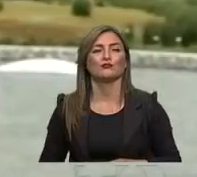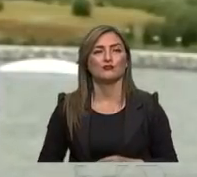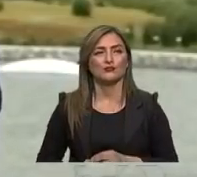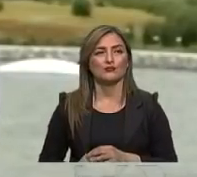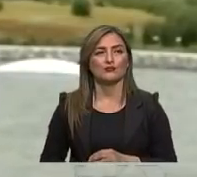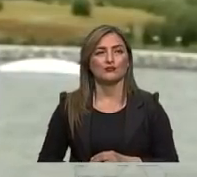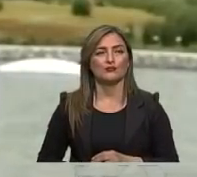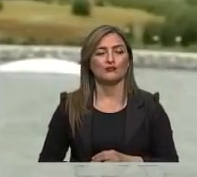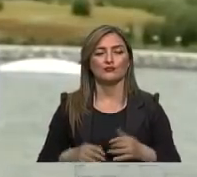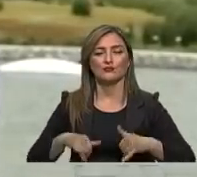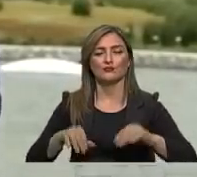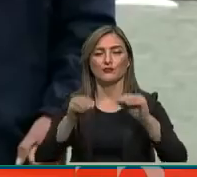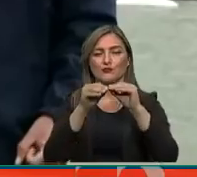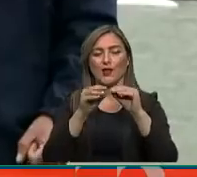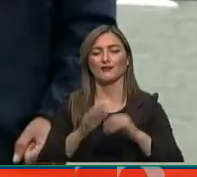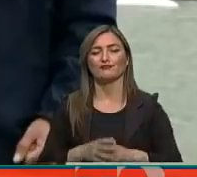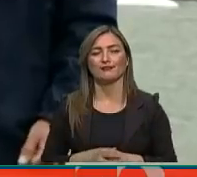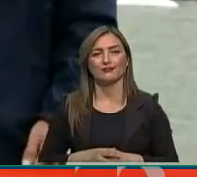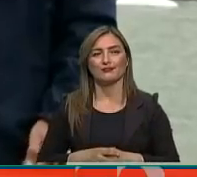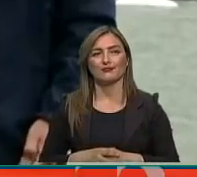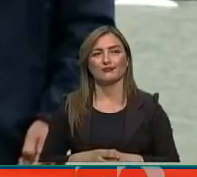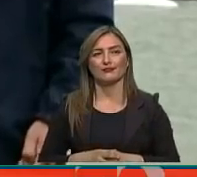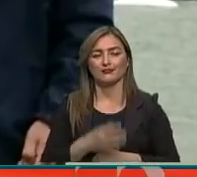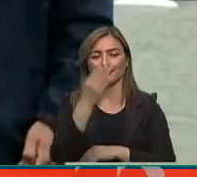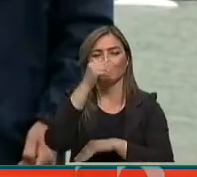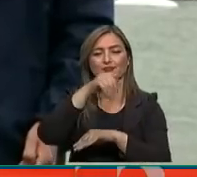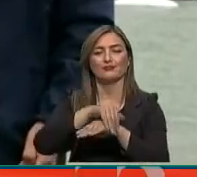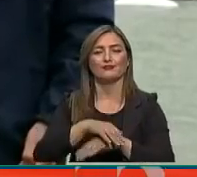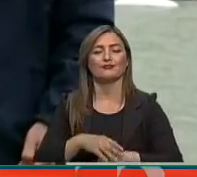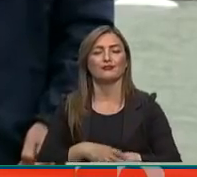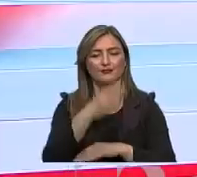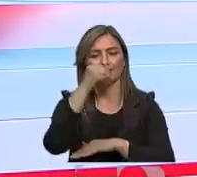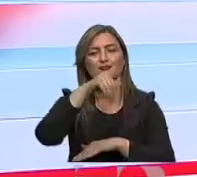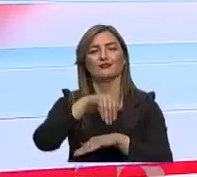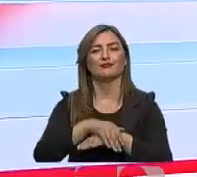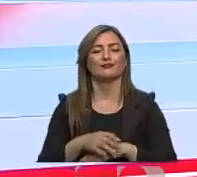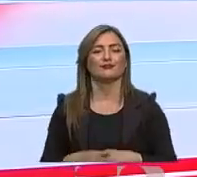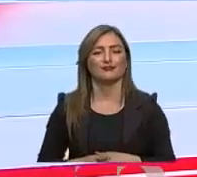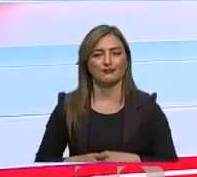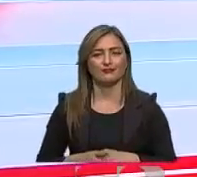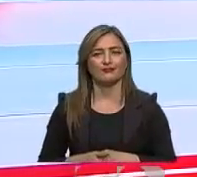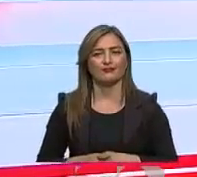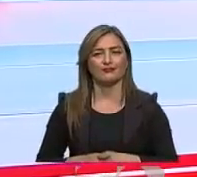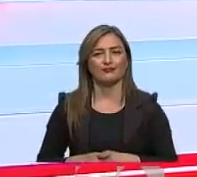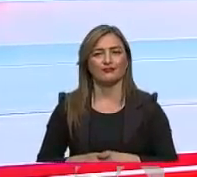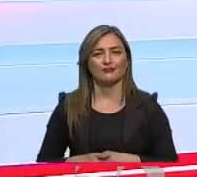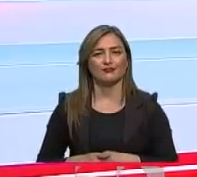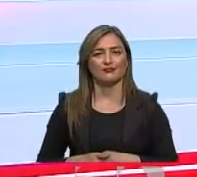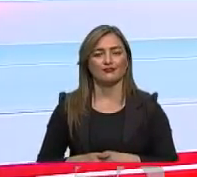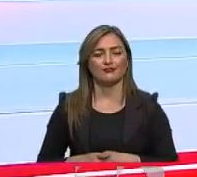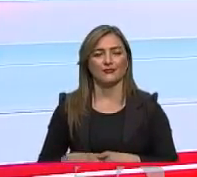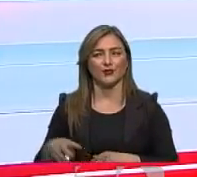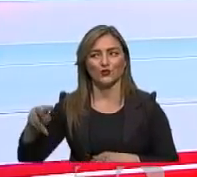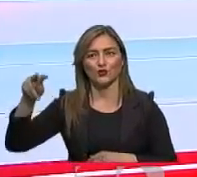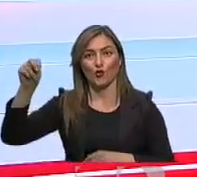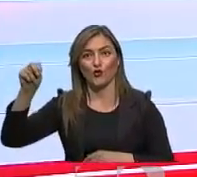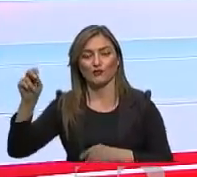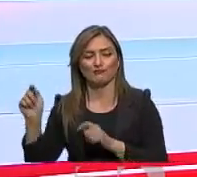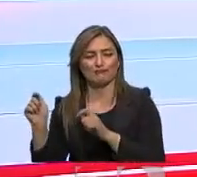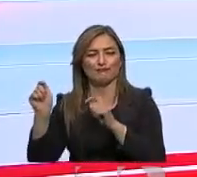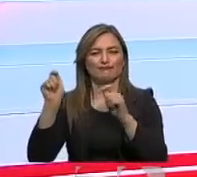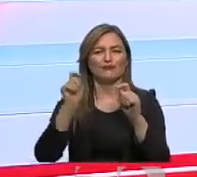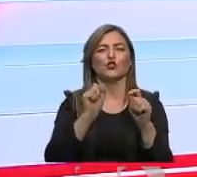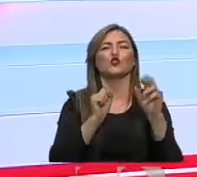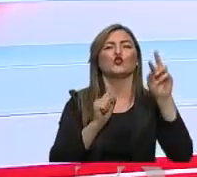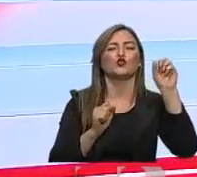provincialización. Retornamos a estudios con más. Que tengan una buena tarde. Buena tarde también para ti, Jairo. Amigos, del norte nos vamos hasta el